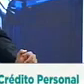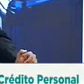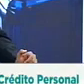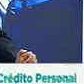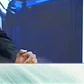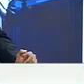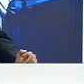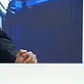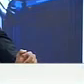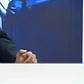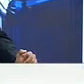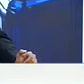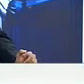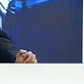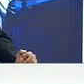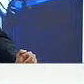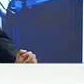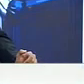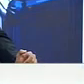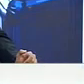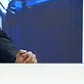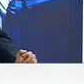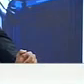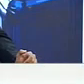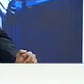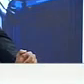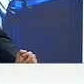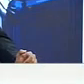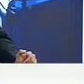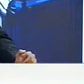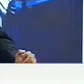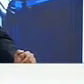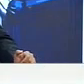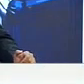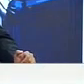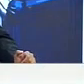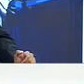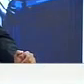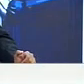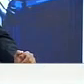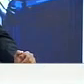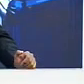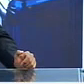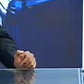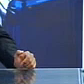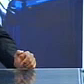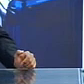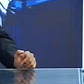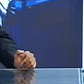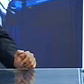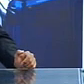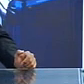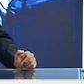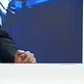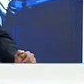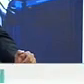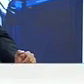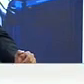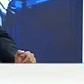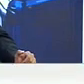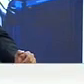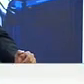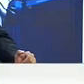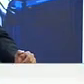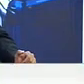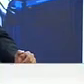Promoción aplica en montos desde 10 mil hasta 50 mil dólares. Contáctanos al 2567-3333. Credit